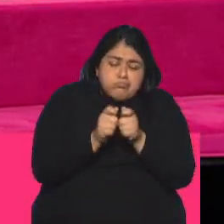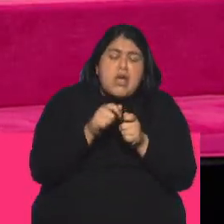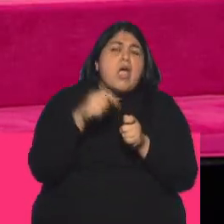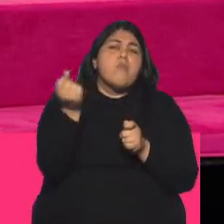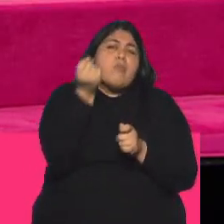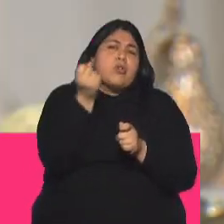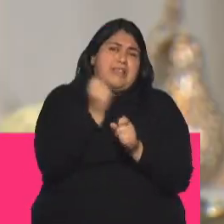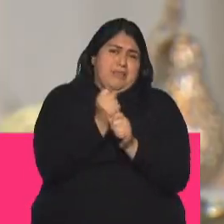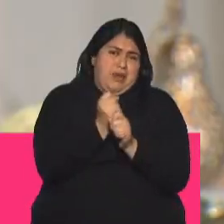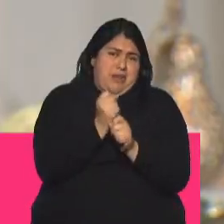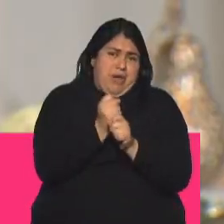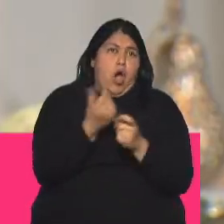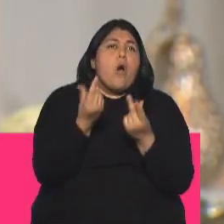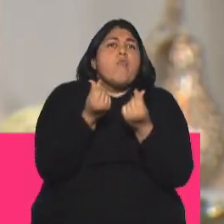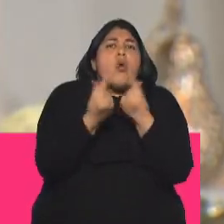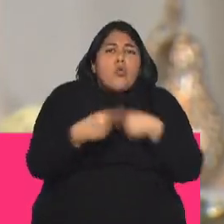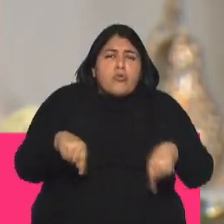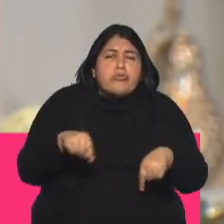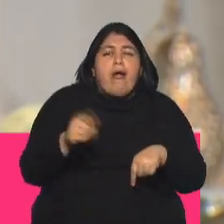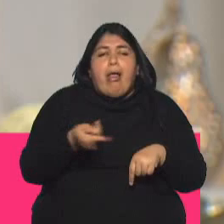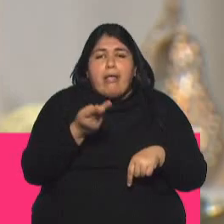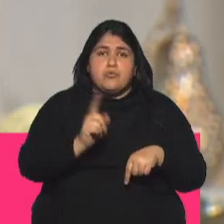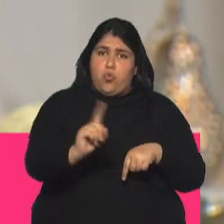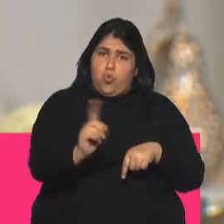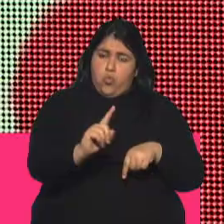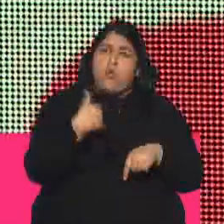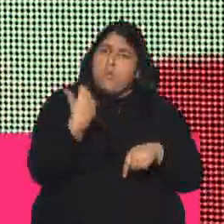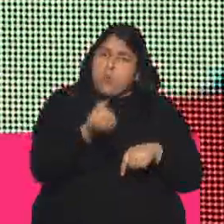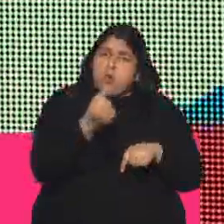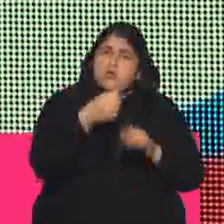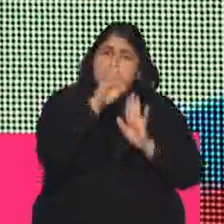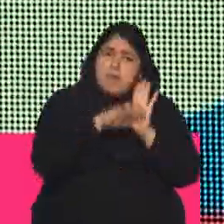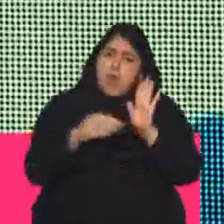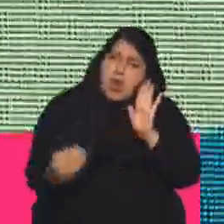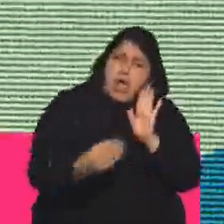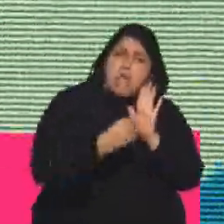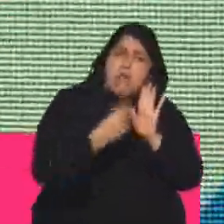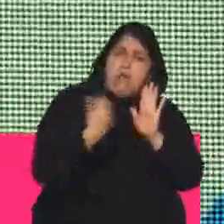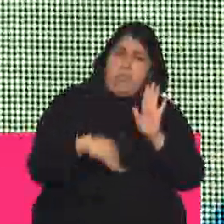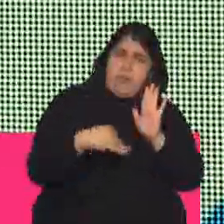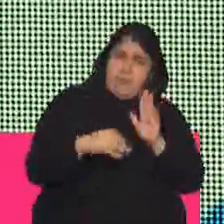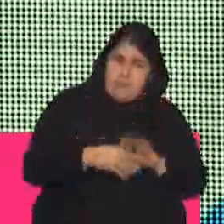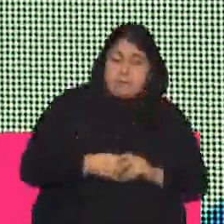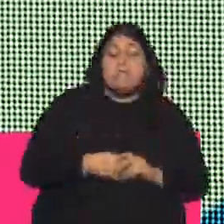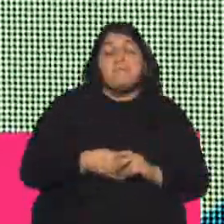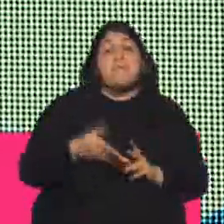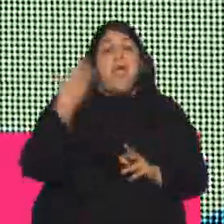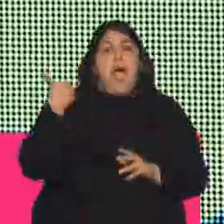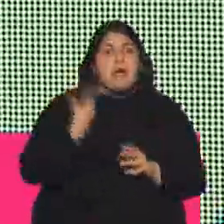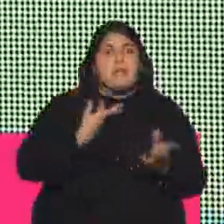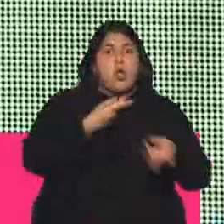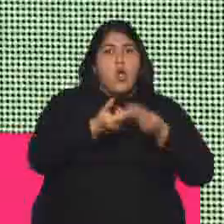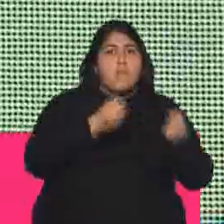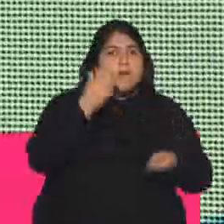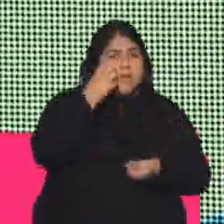No es un producto de lujo, sí, es una herramienta de trabajo. Es muy importante que lo metan. Sí, tal cual. A ver, de hecho, cayó mucho la venta de